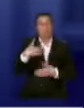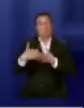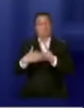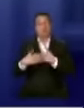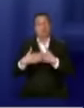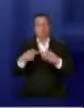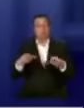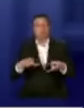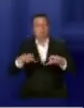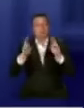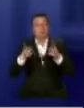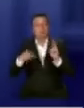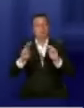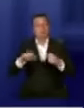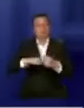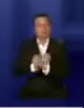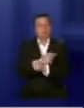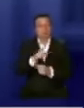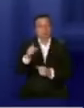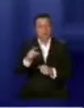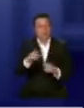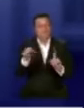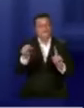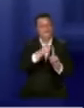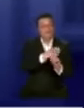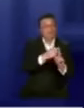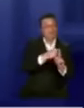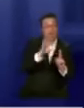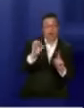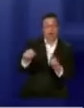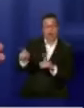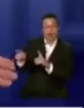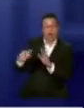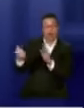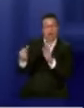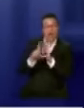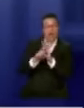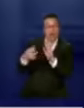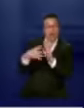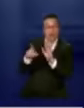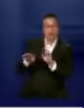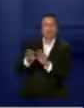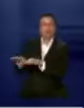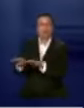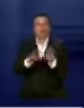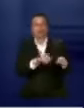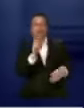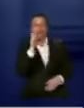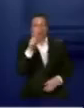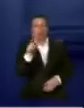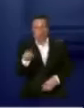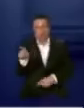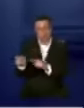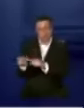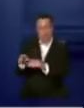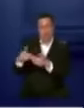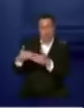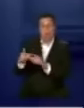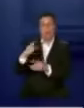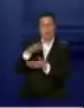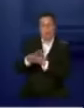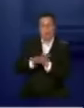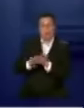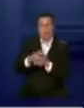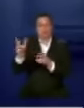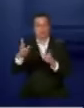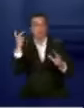indultos. ¿Usted va a estar con las víctimas o los delincuentes? Porque dentro de las personas que usted quiere indultar están aquellas personas que, por ejemplo,